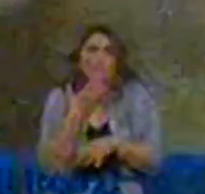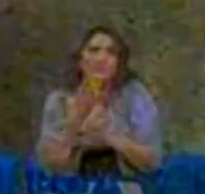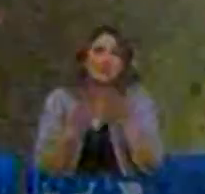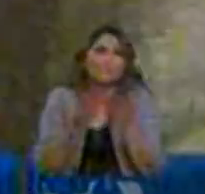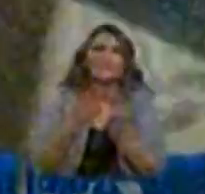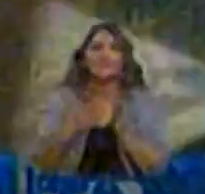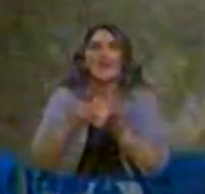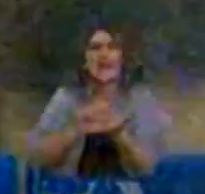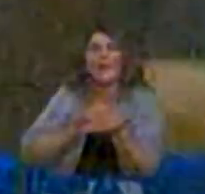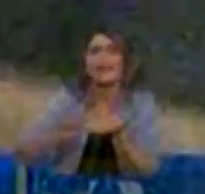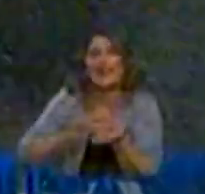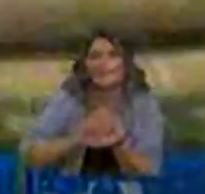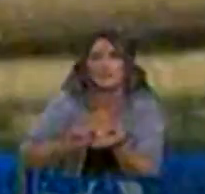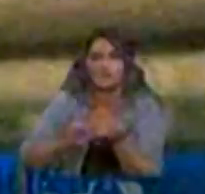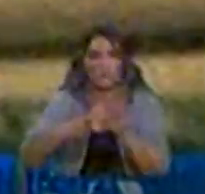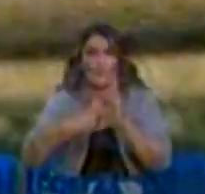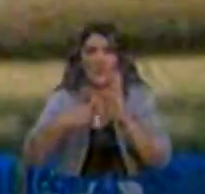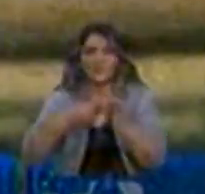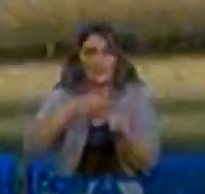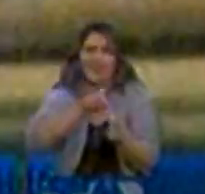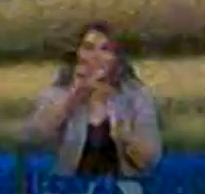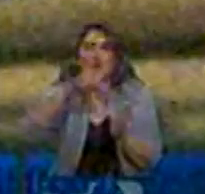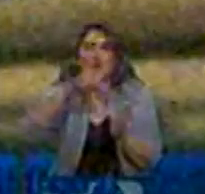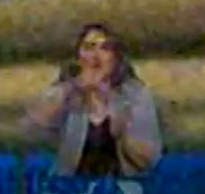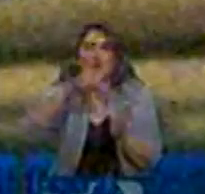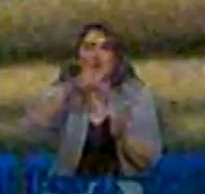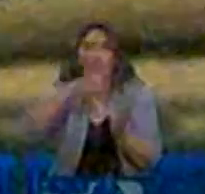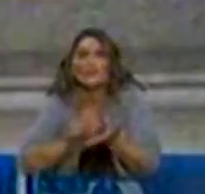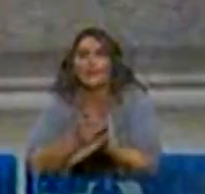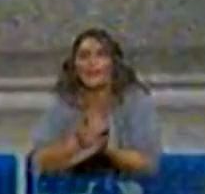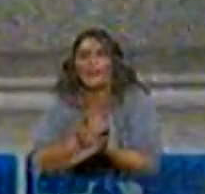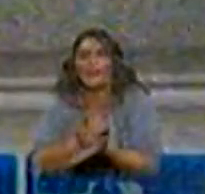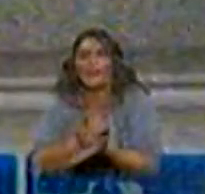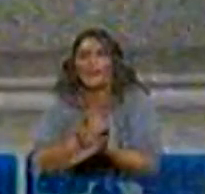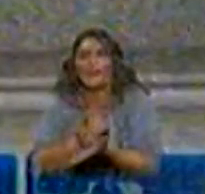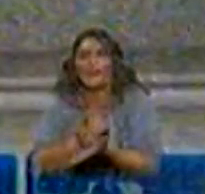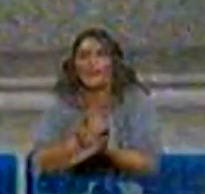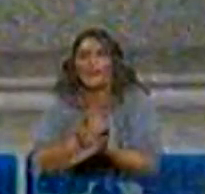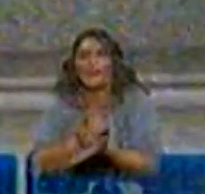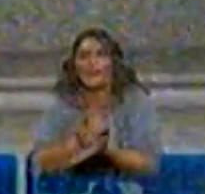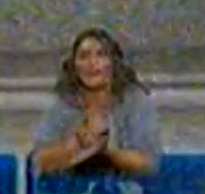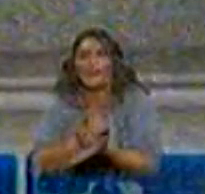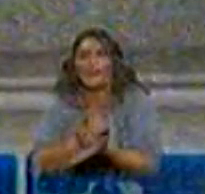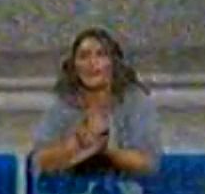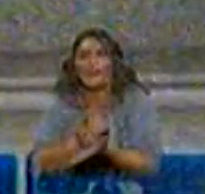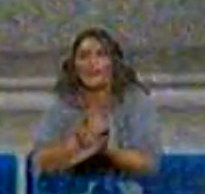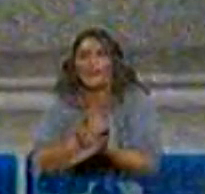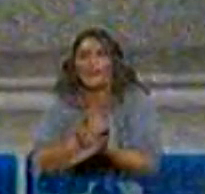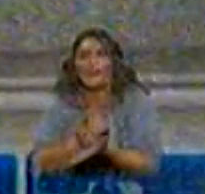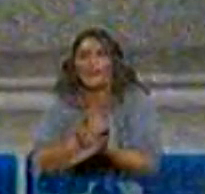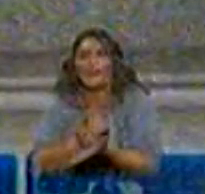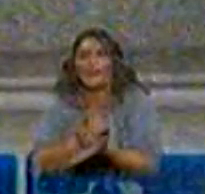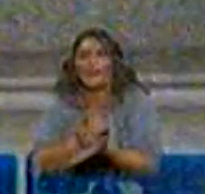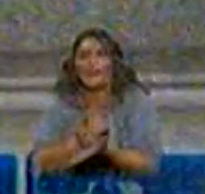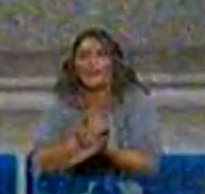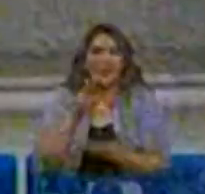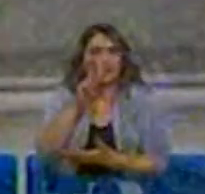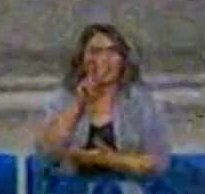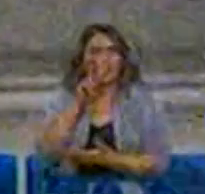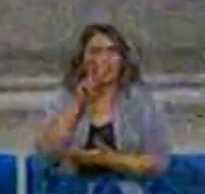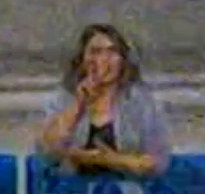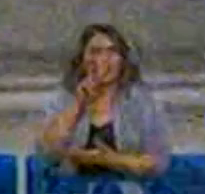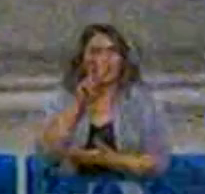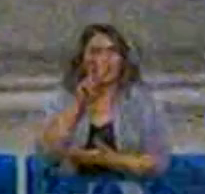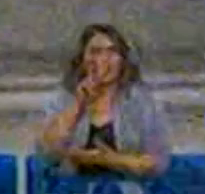buscar o la remisión de intereses para ayudar al microempresario. Y de esa manera se compensa un impuesto